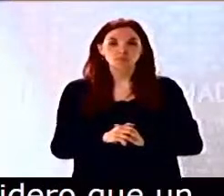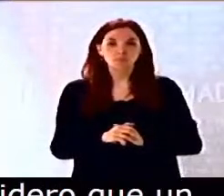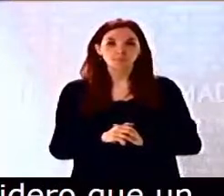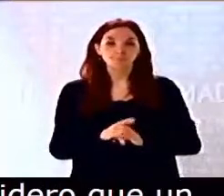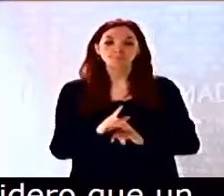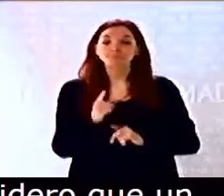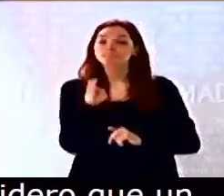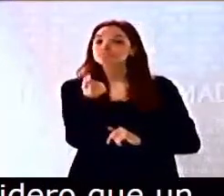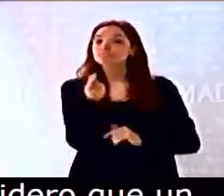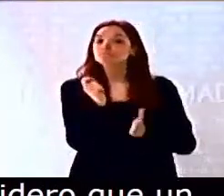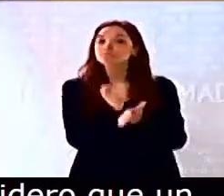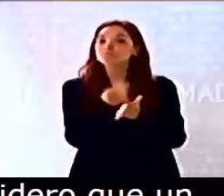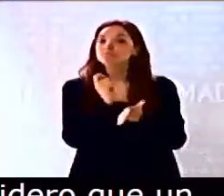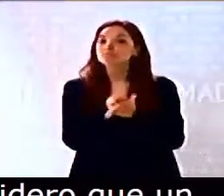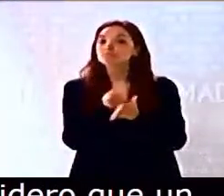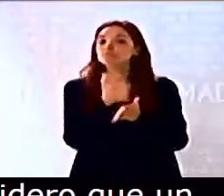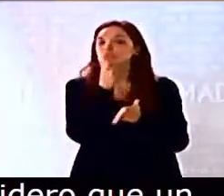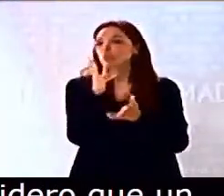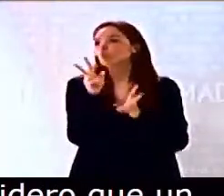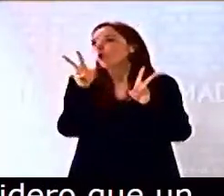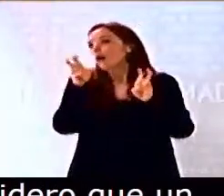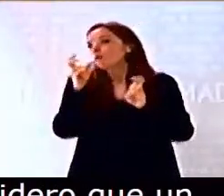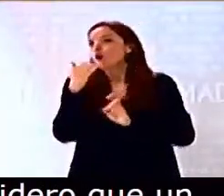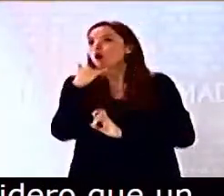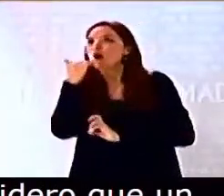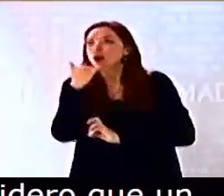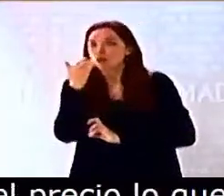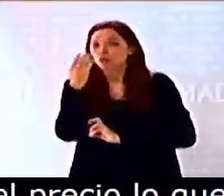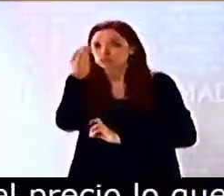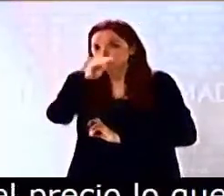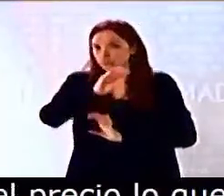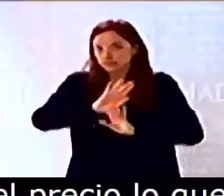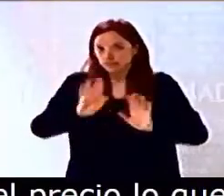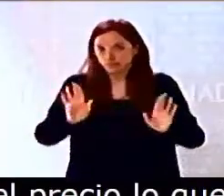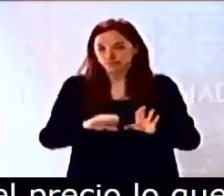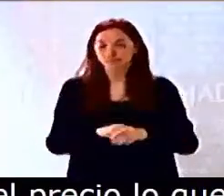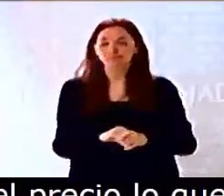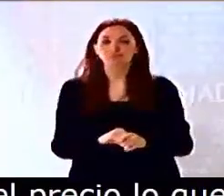El precio lo que paga es la innovación, pero no paga otra cosa.